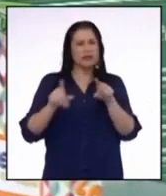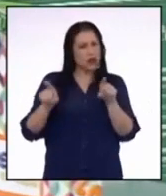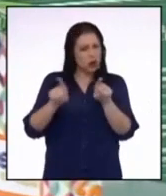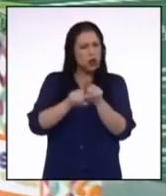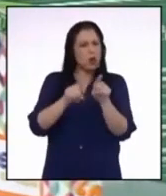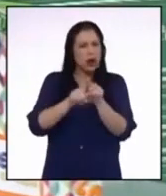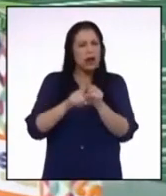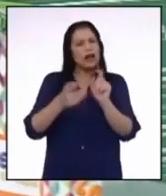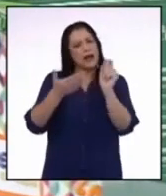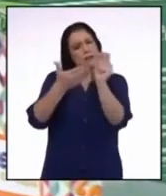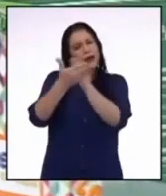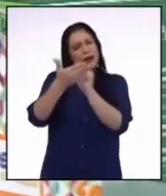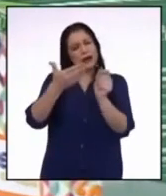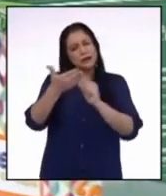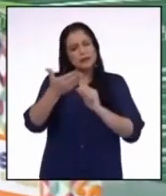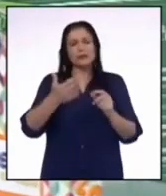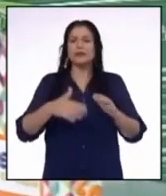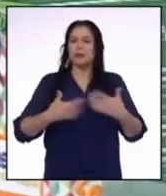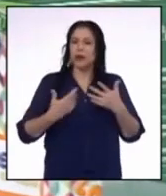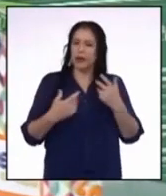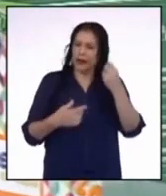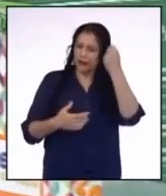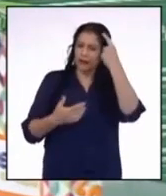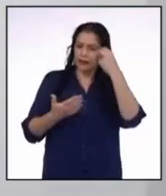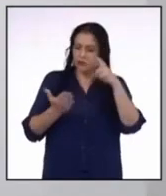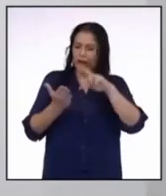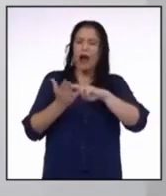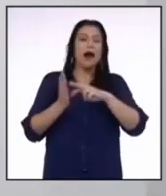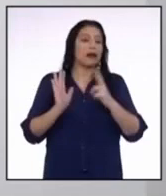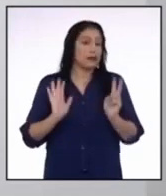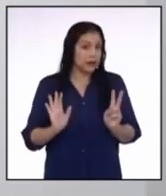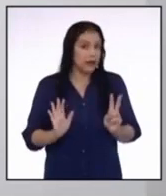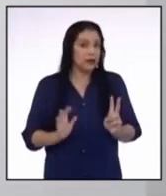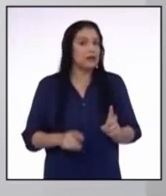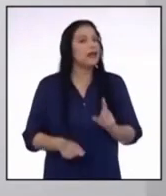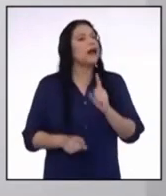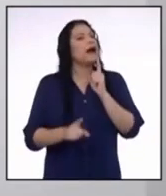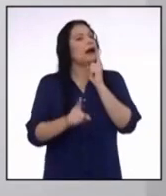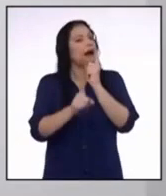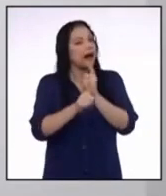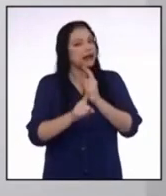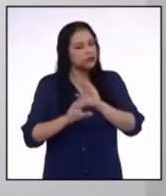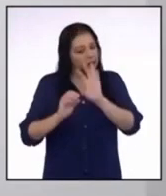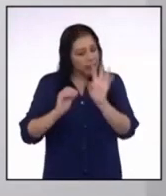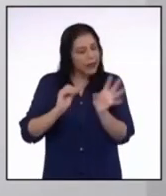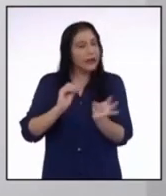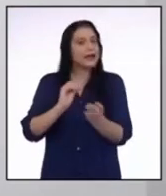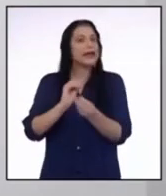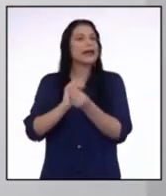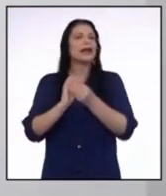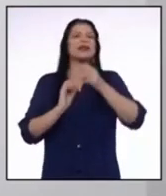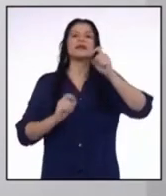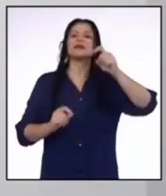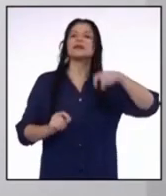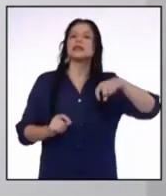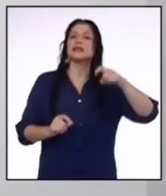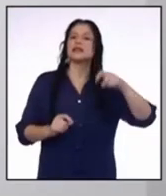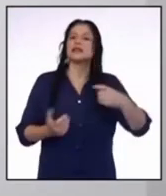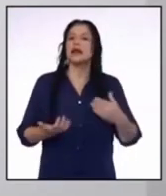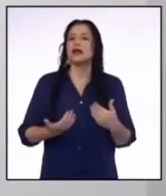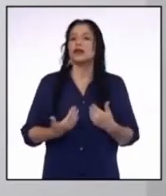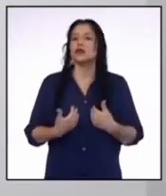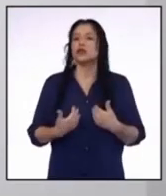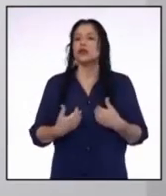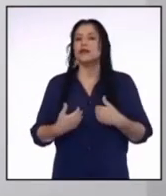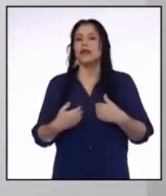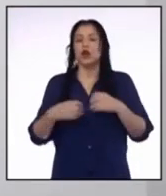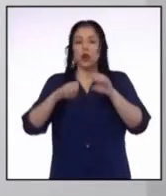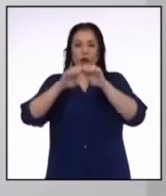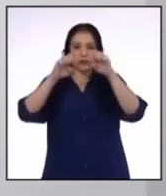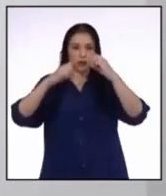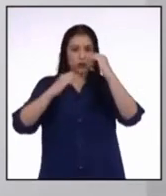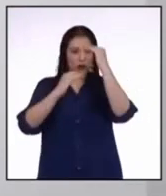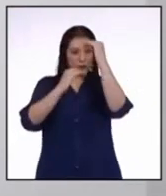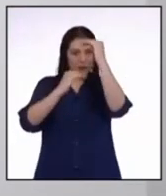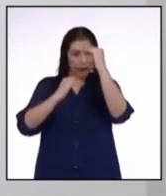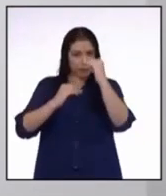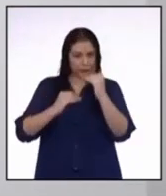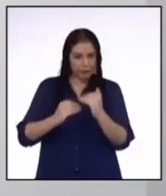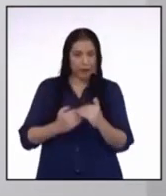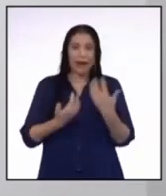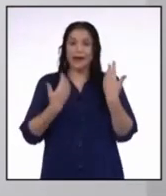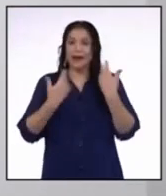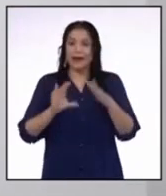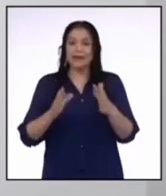que el texto sea más significativo y se entienda. A eso agregaré que es necesario tener una estructura